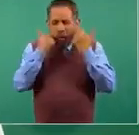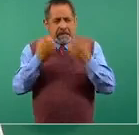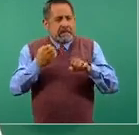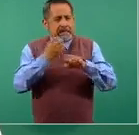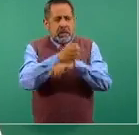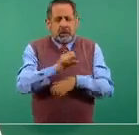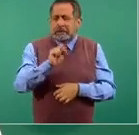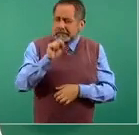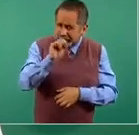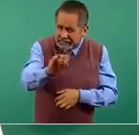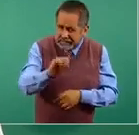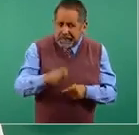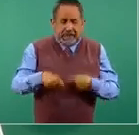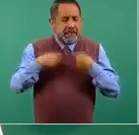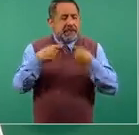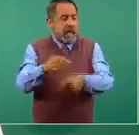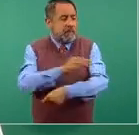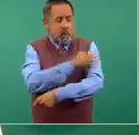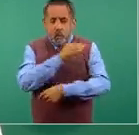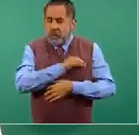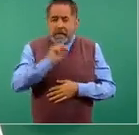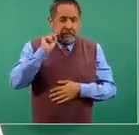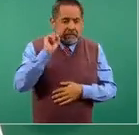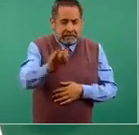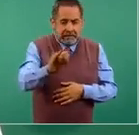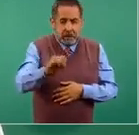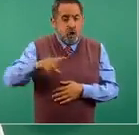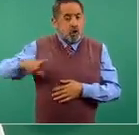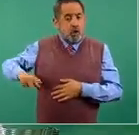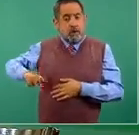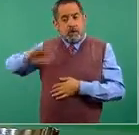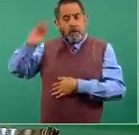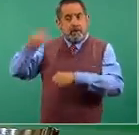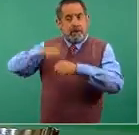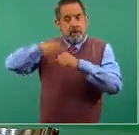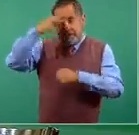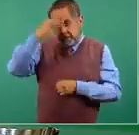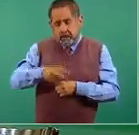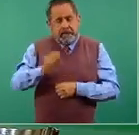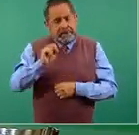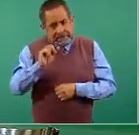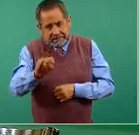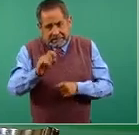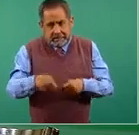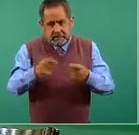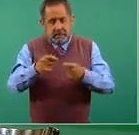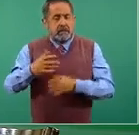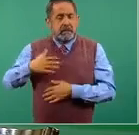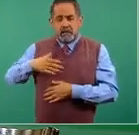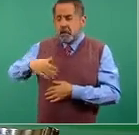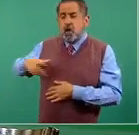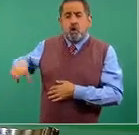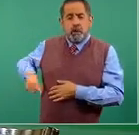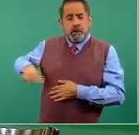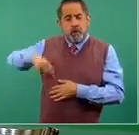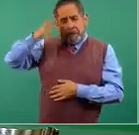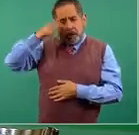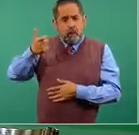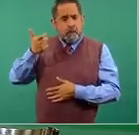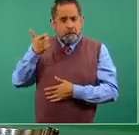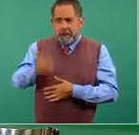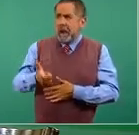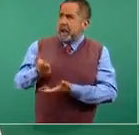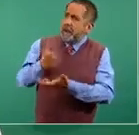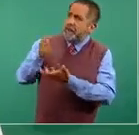le va a tocar la vacuna. Es un programa del Gobierno de México. Efectivamente es un programa que se paga con el Tesoro de la Nación, con